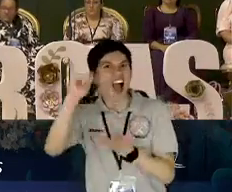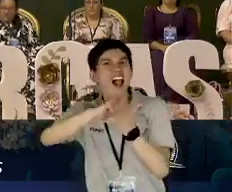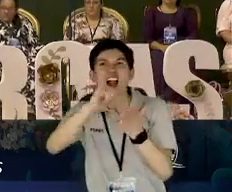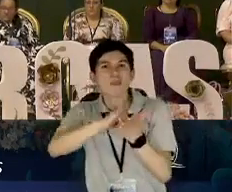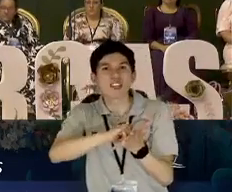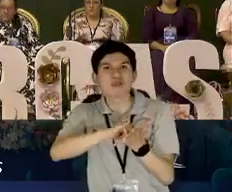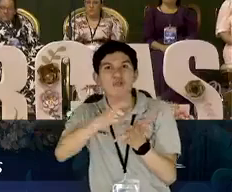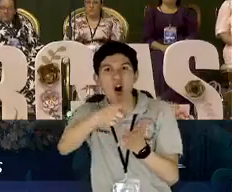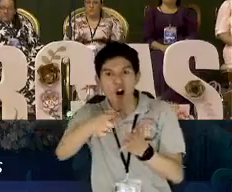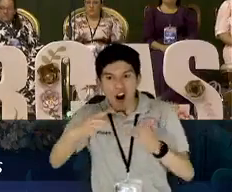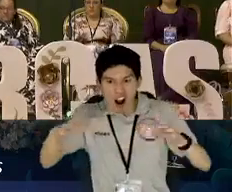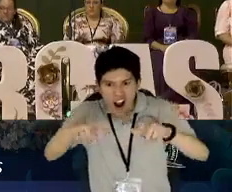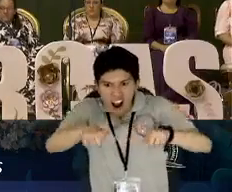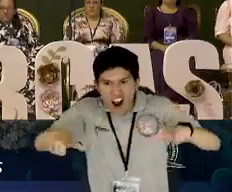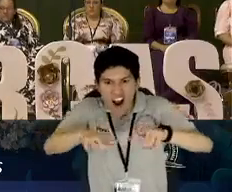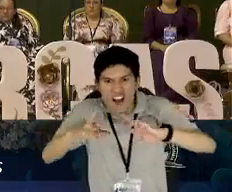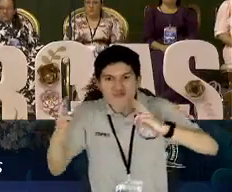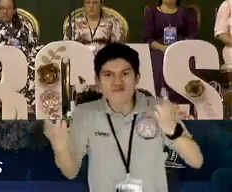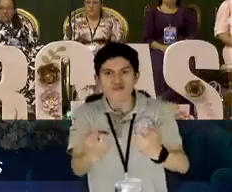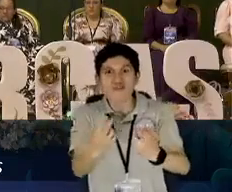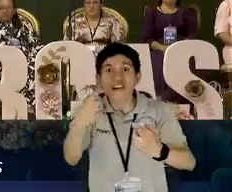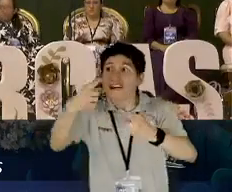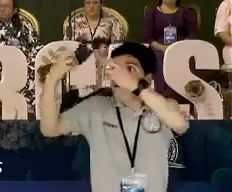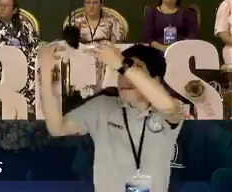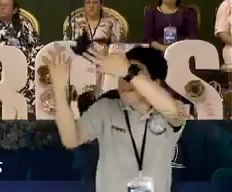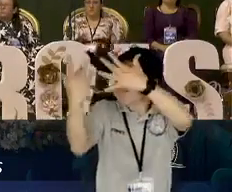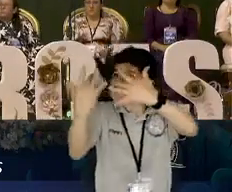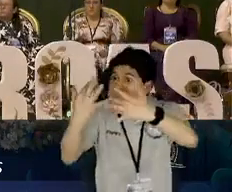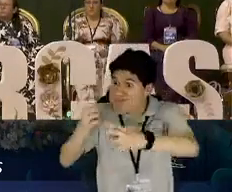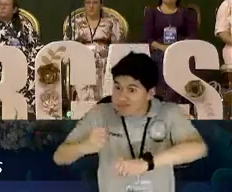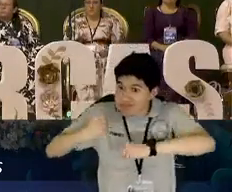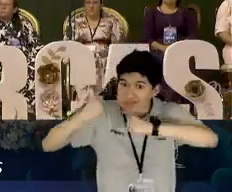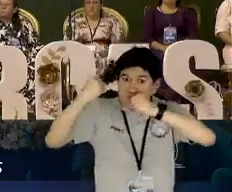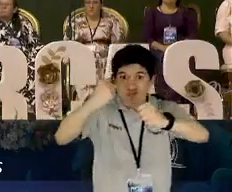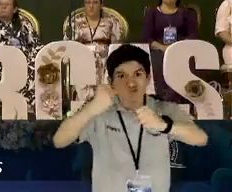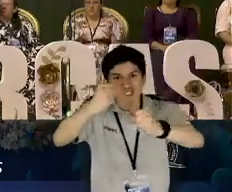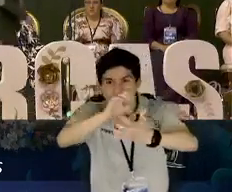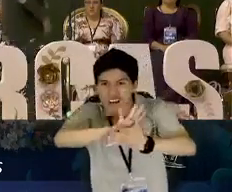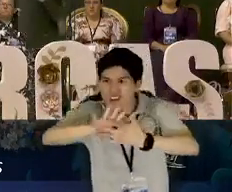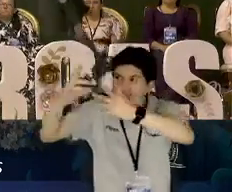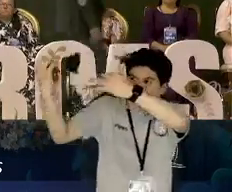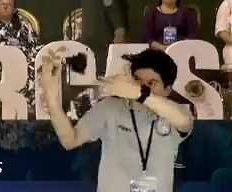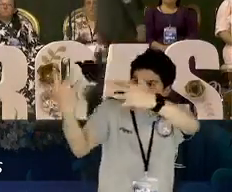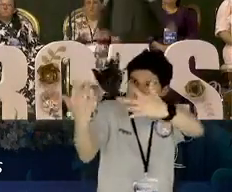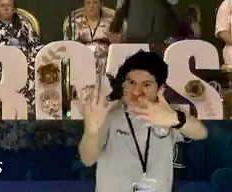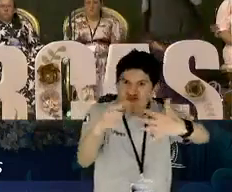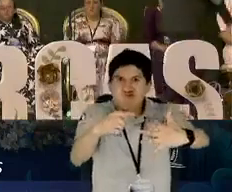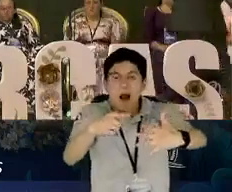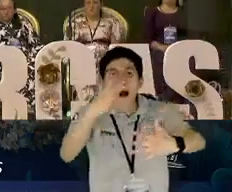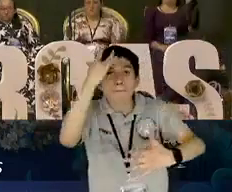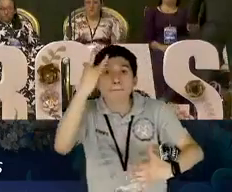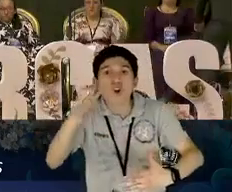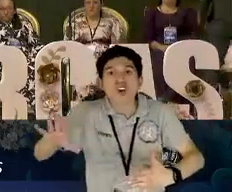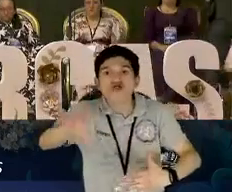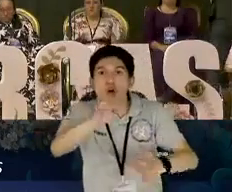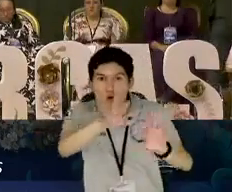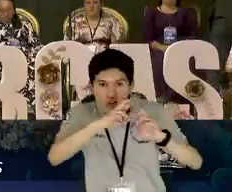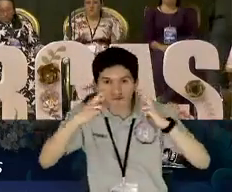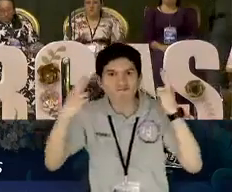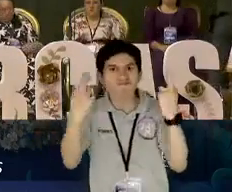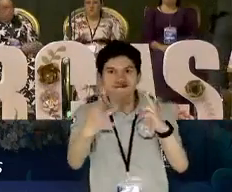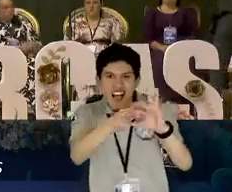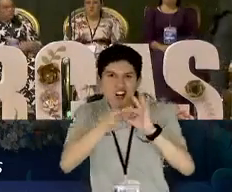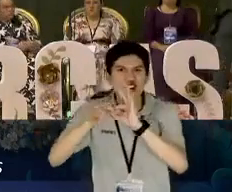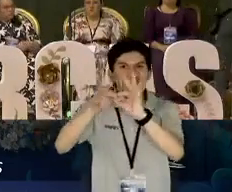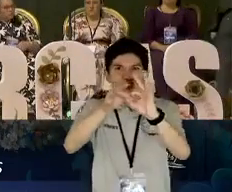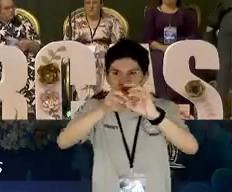descendió como lo puede hacer en esta tarde, en este lugar, porque todos estaban juntos, reunidos,